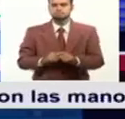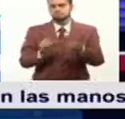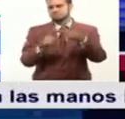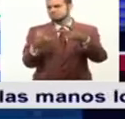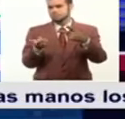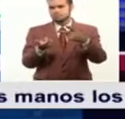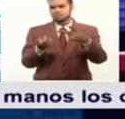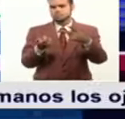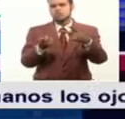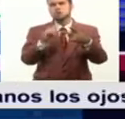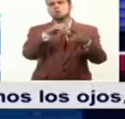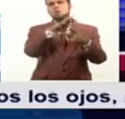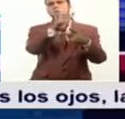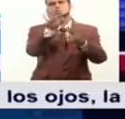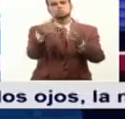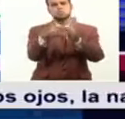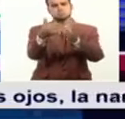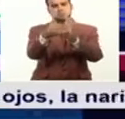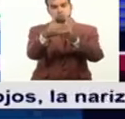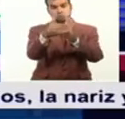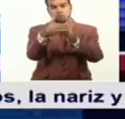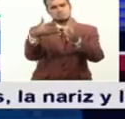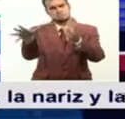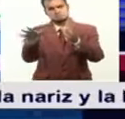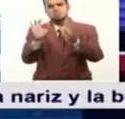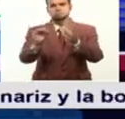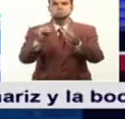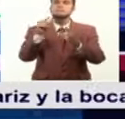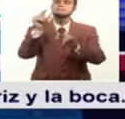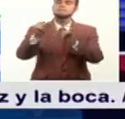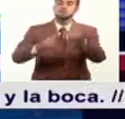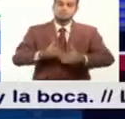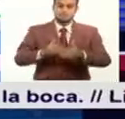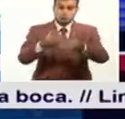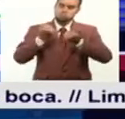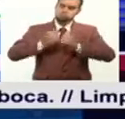4.470.000 partos y han salvado más de